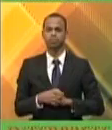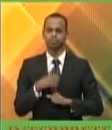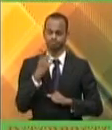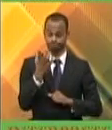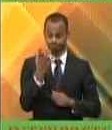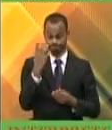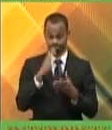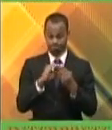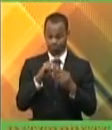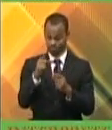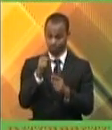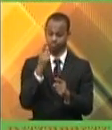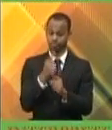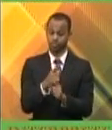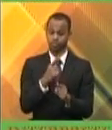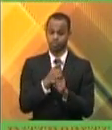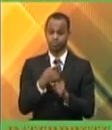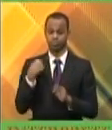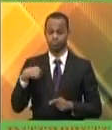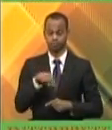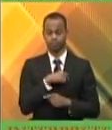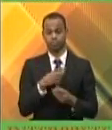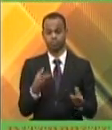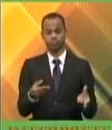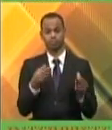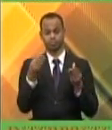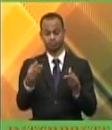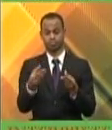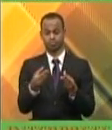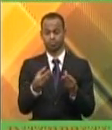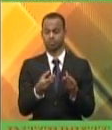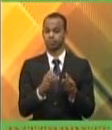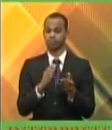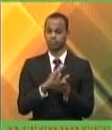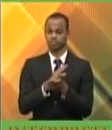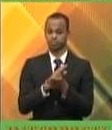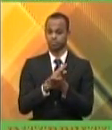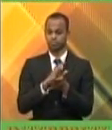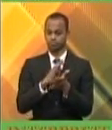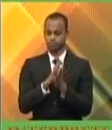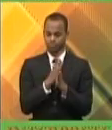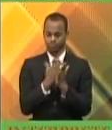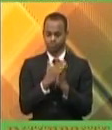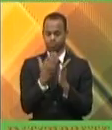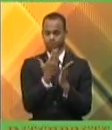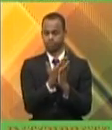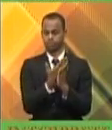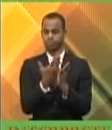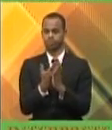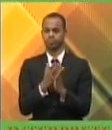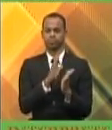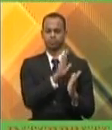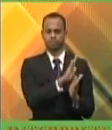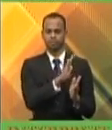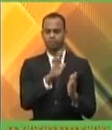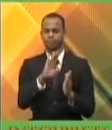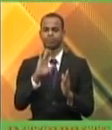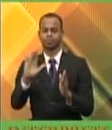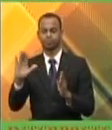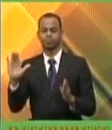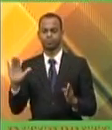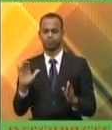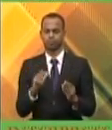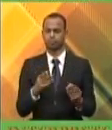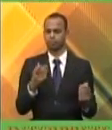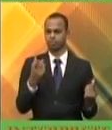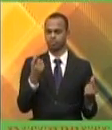lógica fue correcta nosotros estamos haciendo una serie de materiales impresos que llevan diferentes nombres y entonces